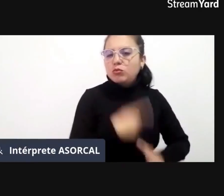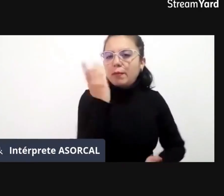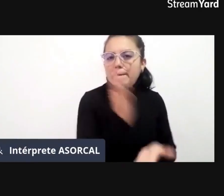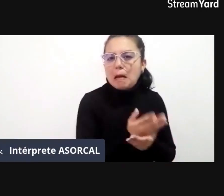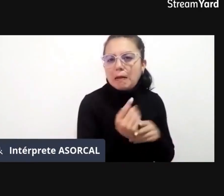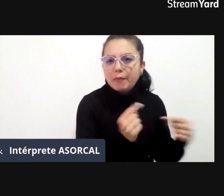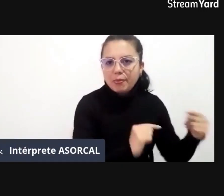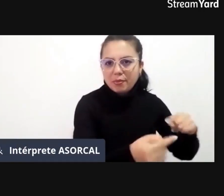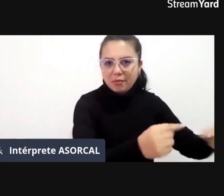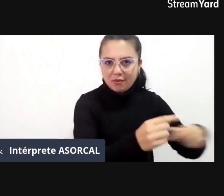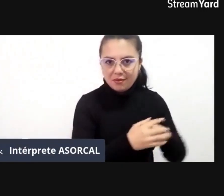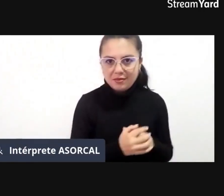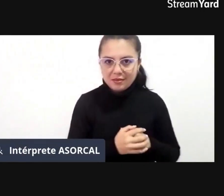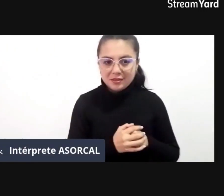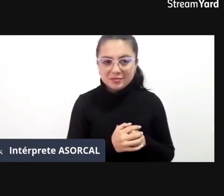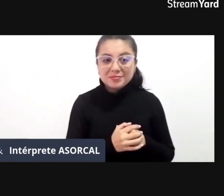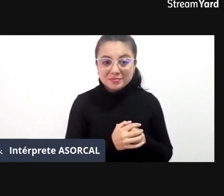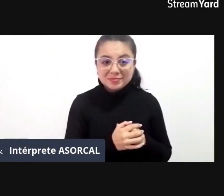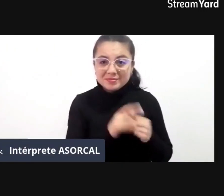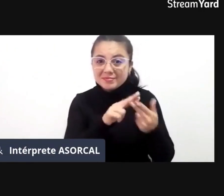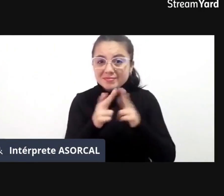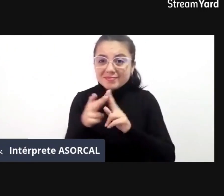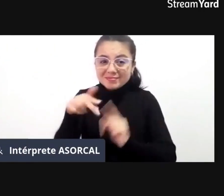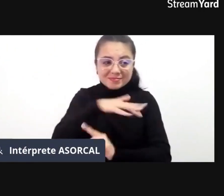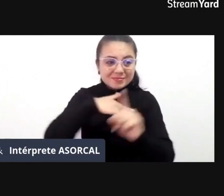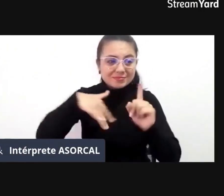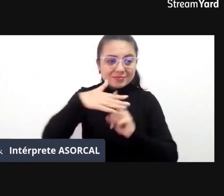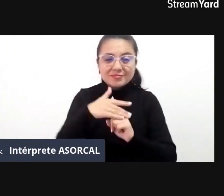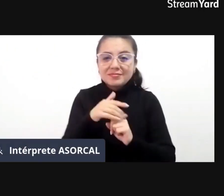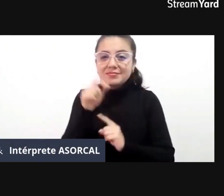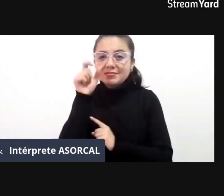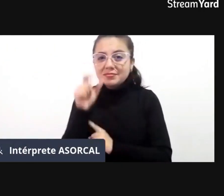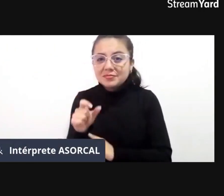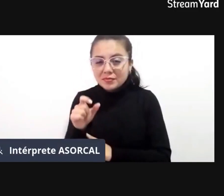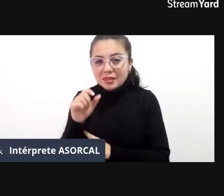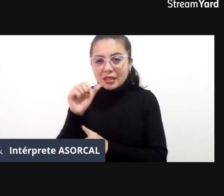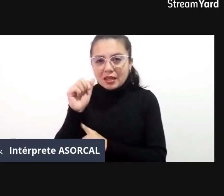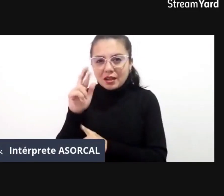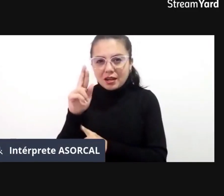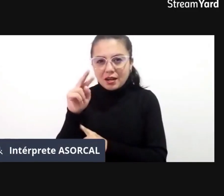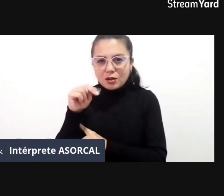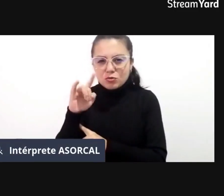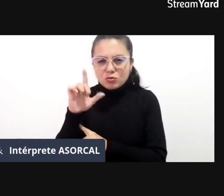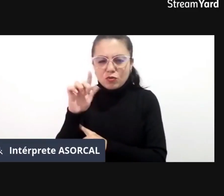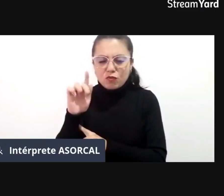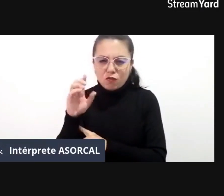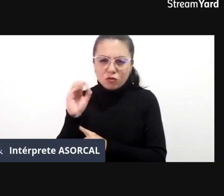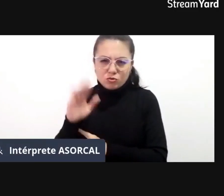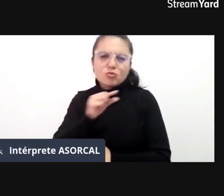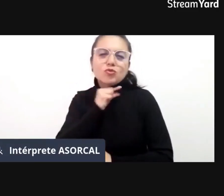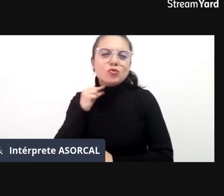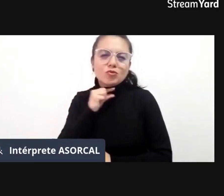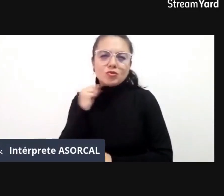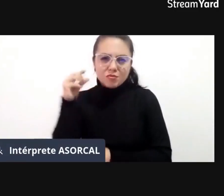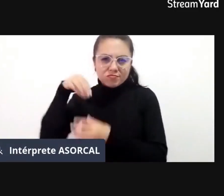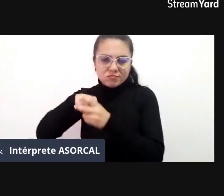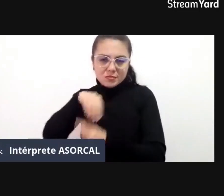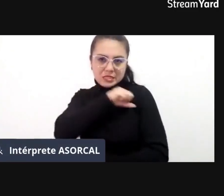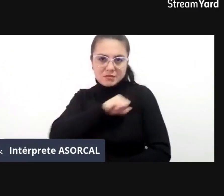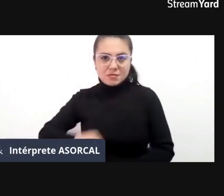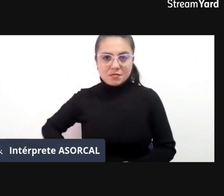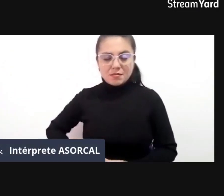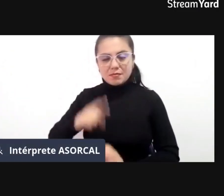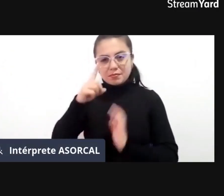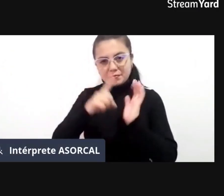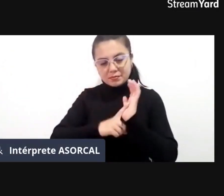este contexto, Óscar Arnulfo Romero fue sacerdote y obispo en San Salvador. Entre 1977 y 80 fue